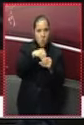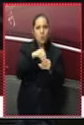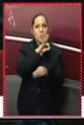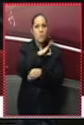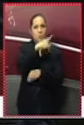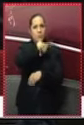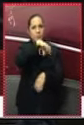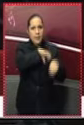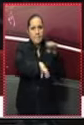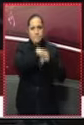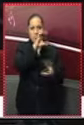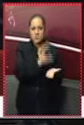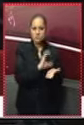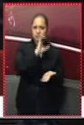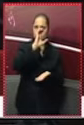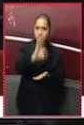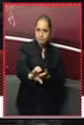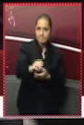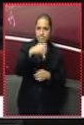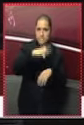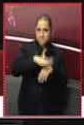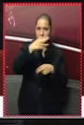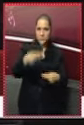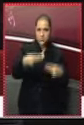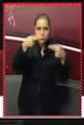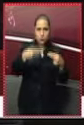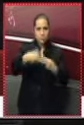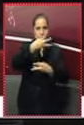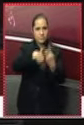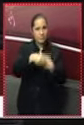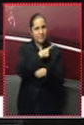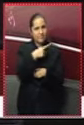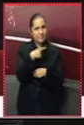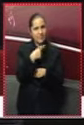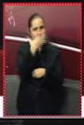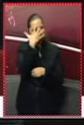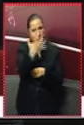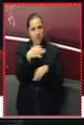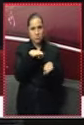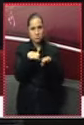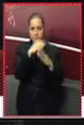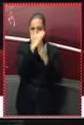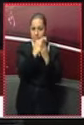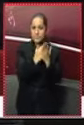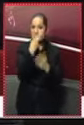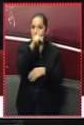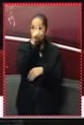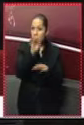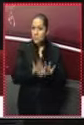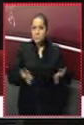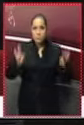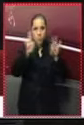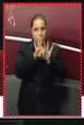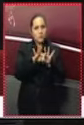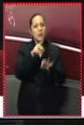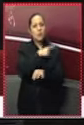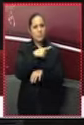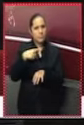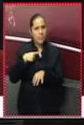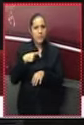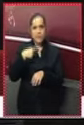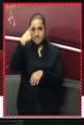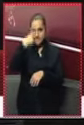se busca otorgar un impulso a la actividad económica, pero garantizando en todo momento preservar la solidez de los